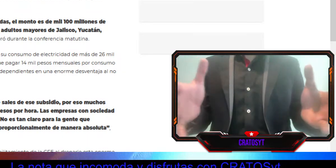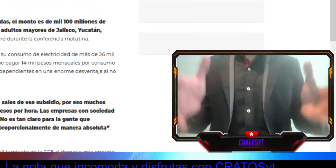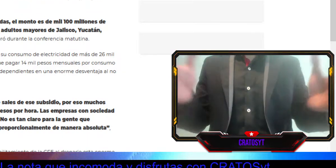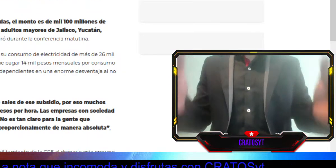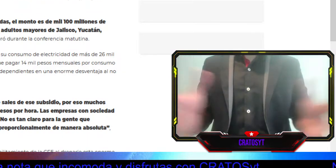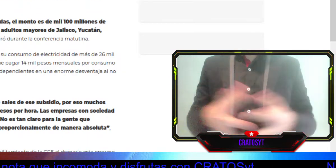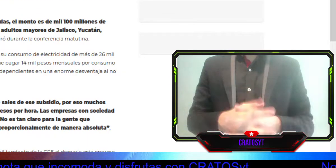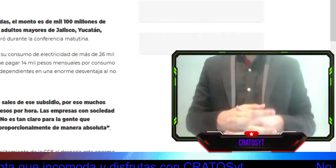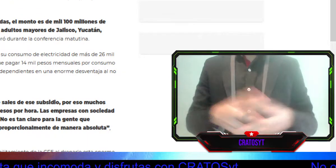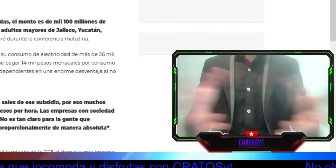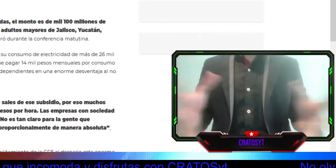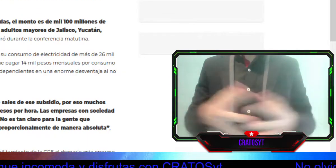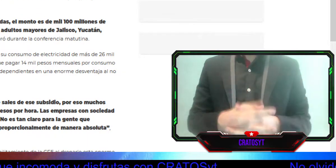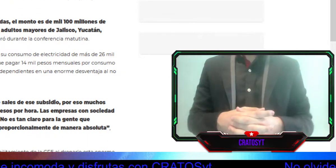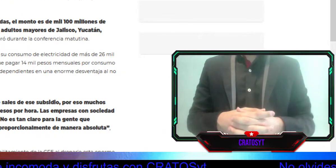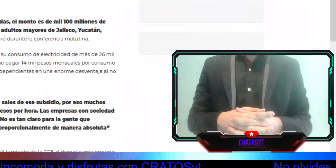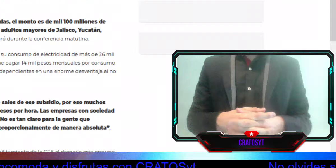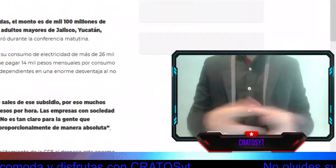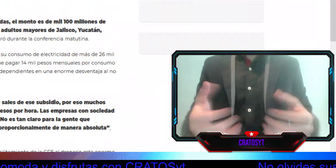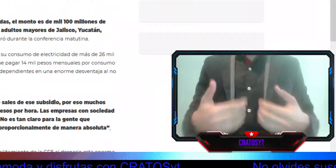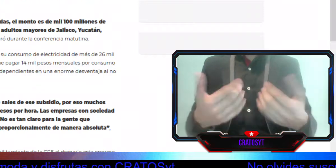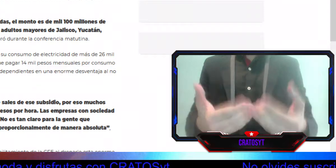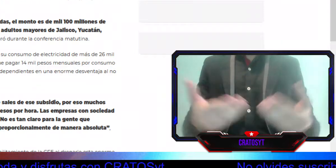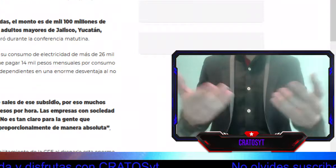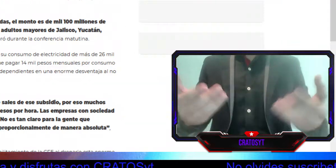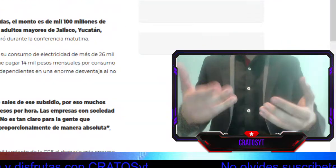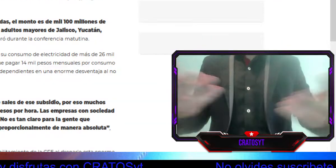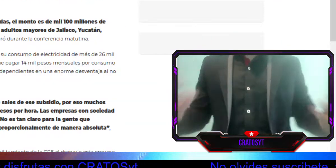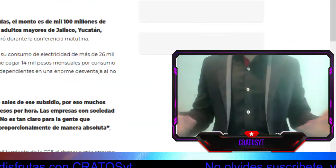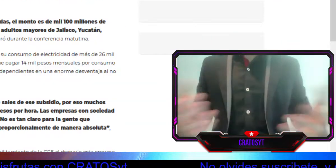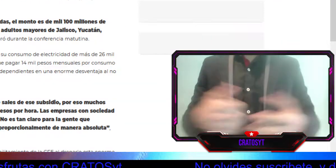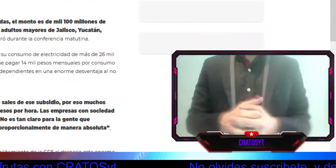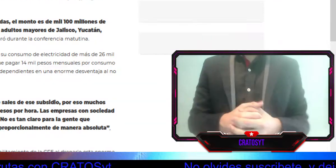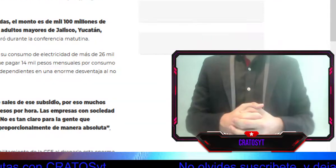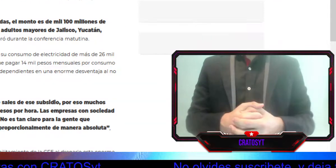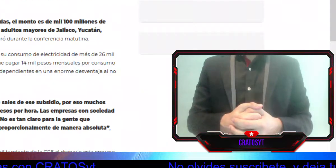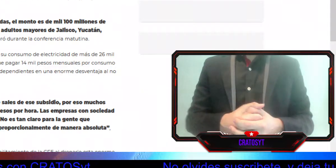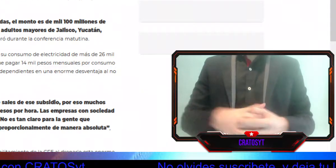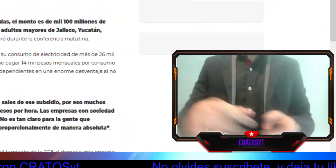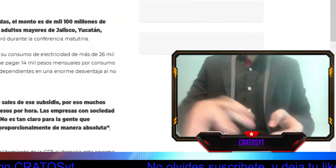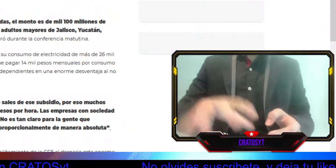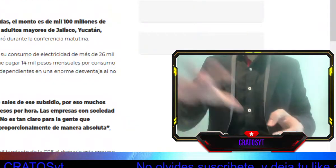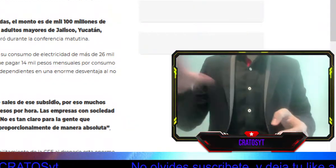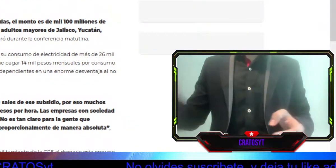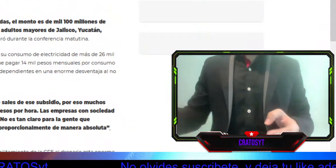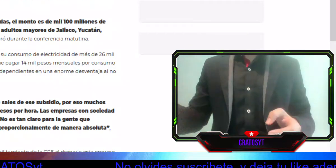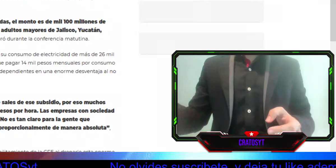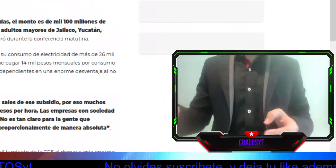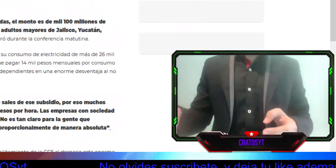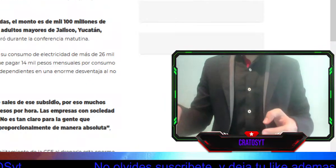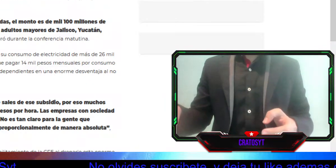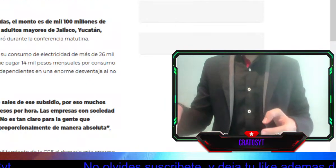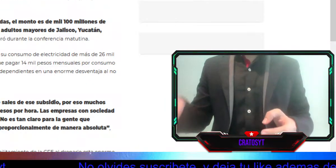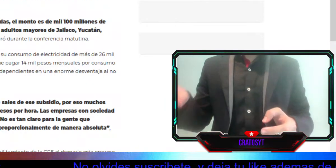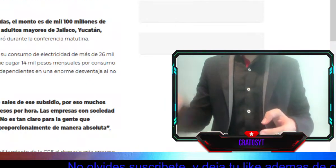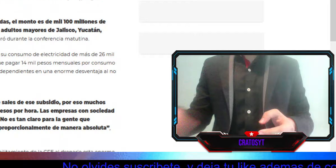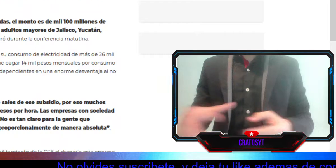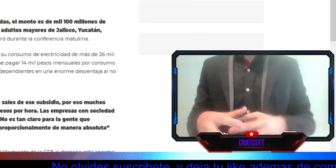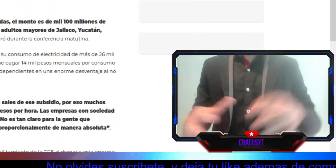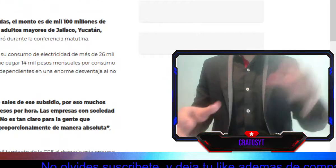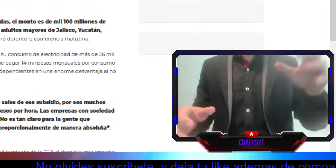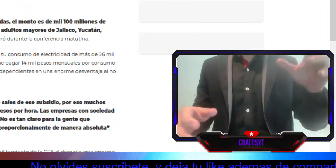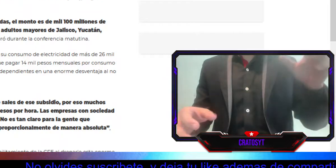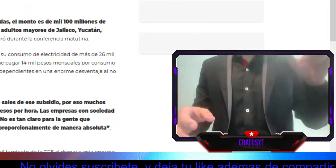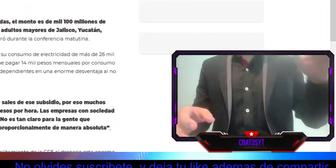un ambientalista y que era también abogado, el cual le puso una completa arrastrada porque no tenía ni conocimiento realmente del ambiente,